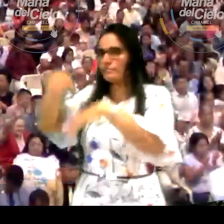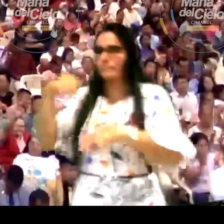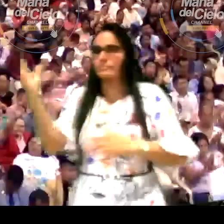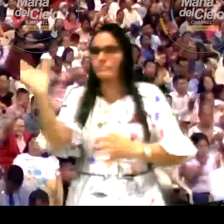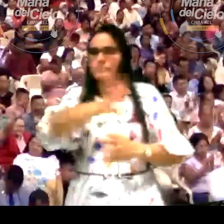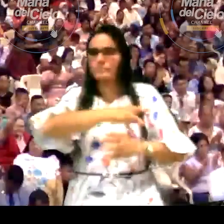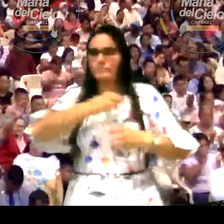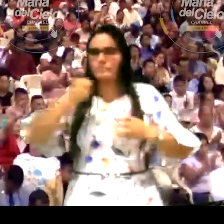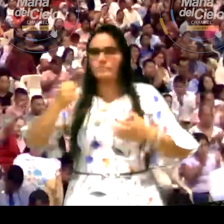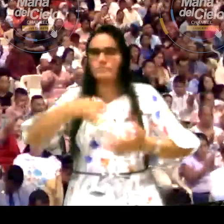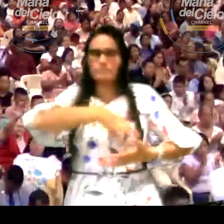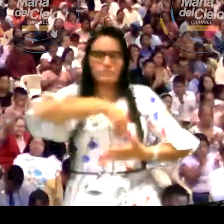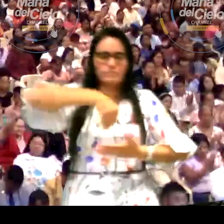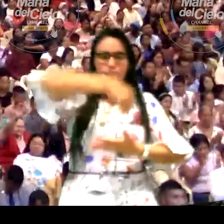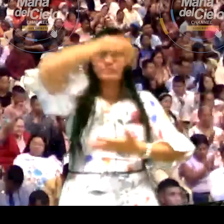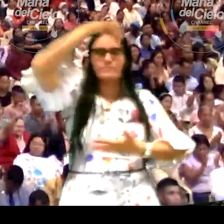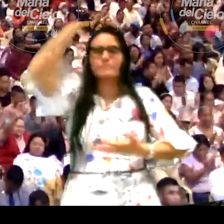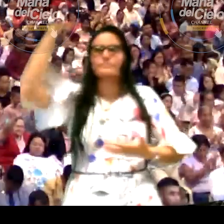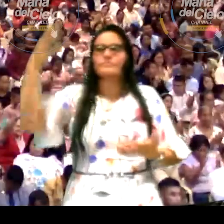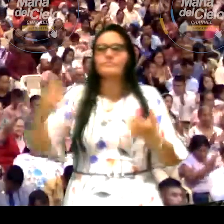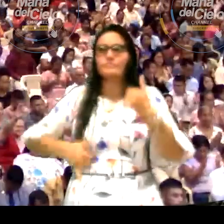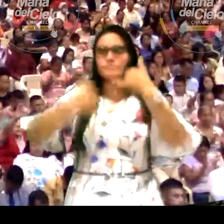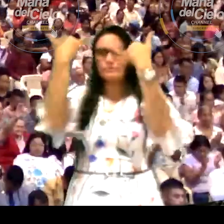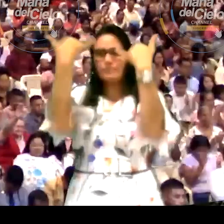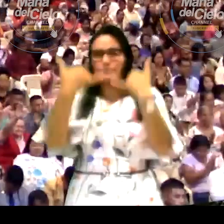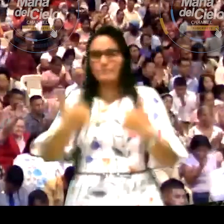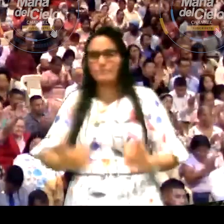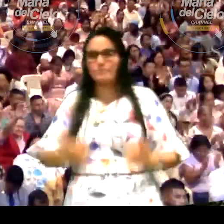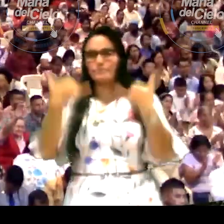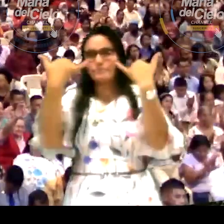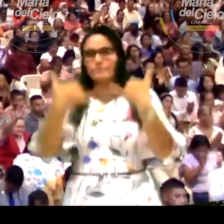un desafío esta noche.